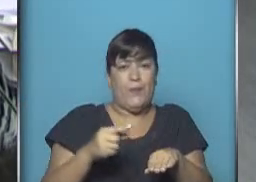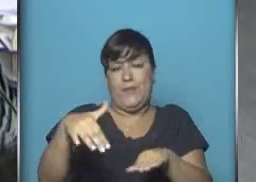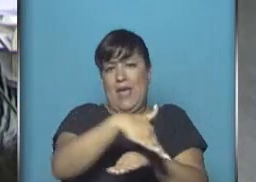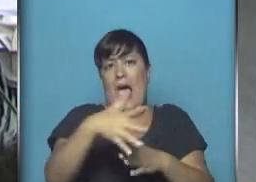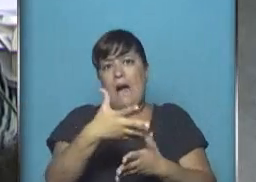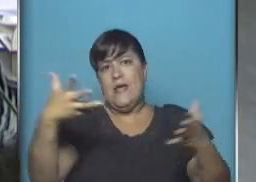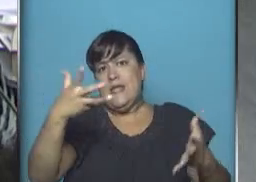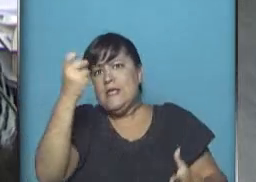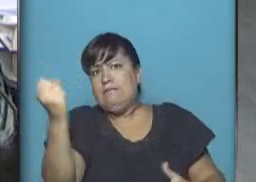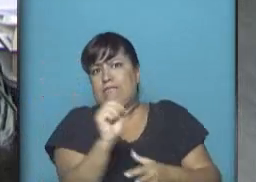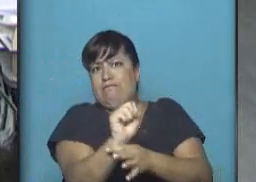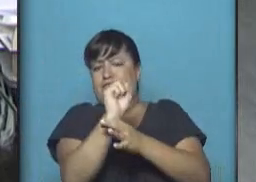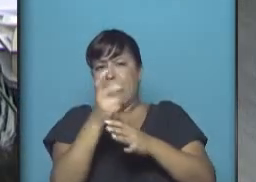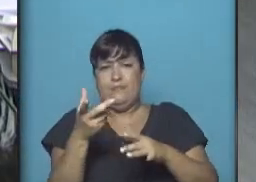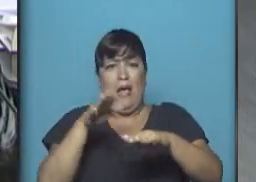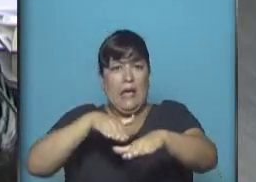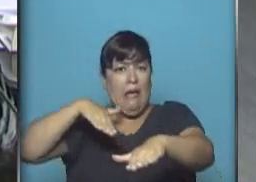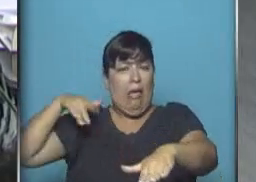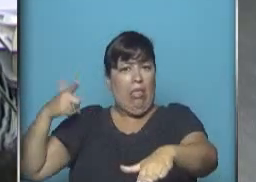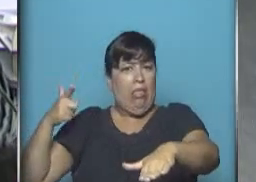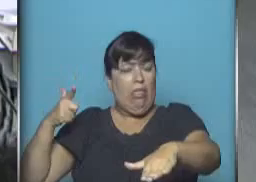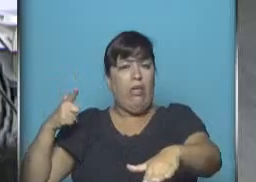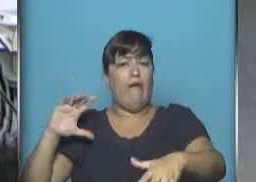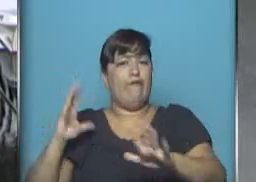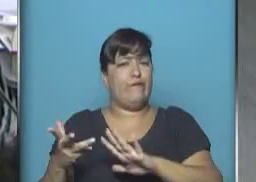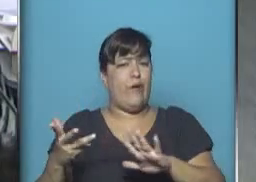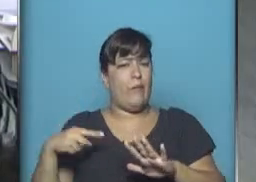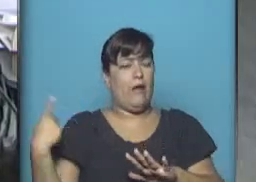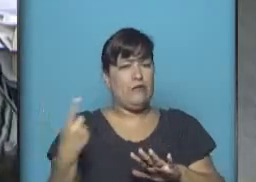importante, sin acumulación de tránsito, habla de que todo sucedió en cuestión de segundos.